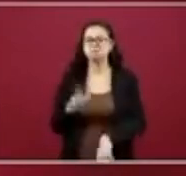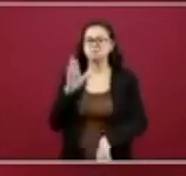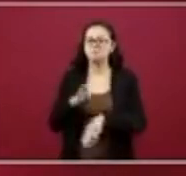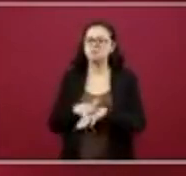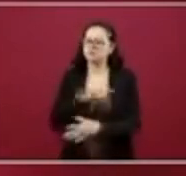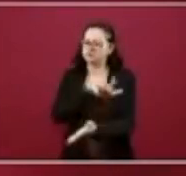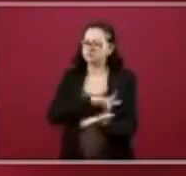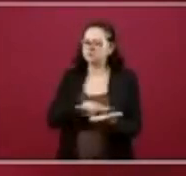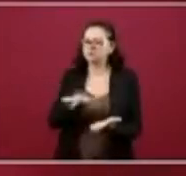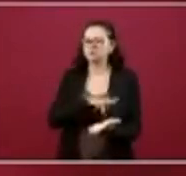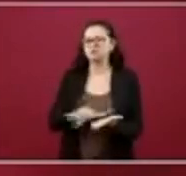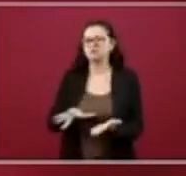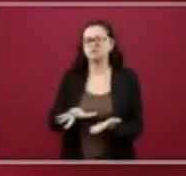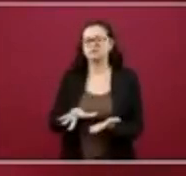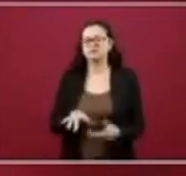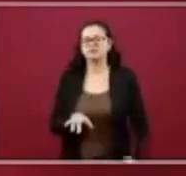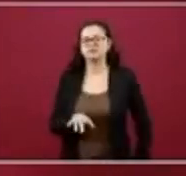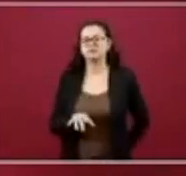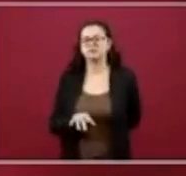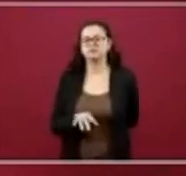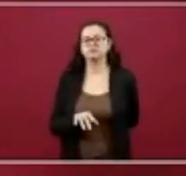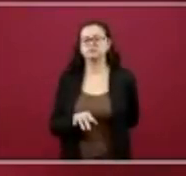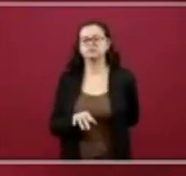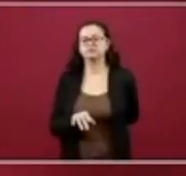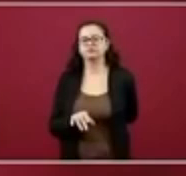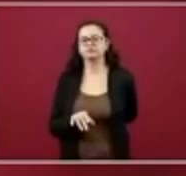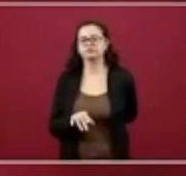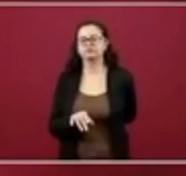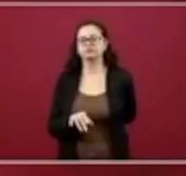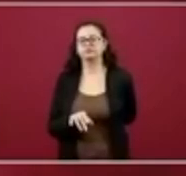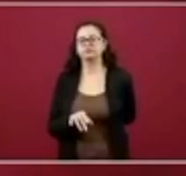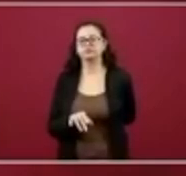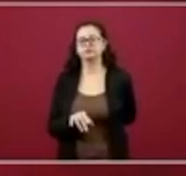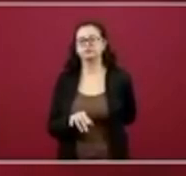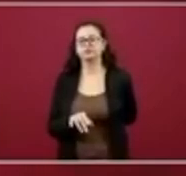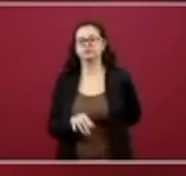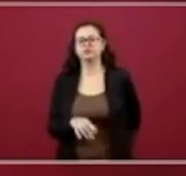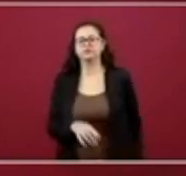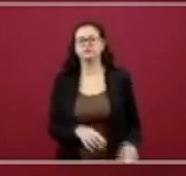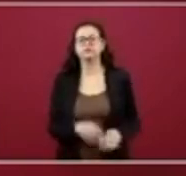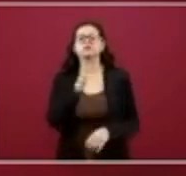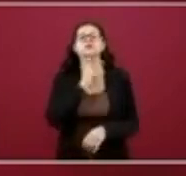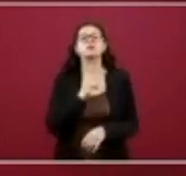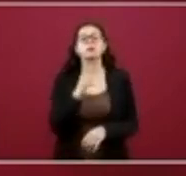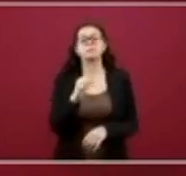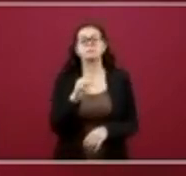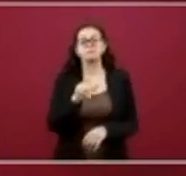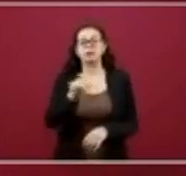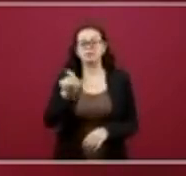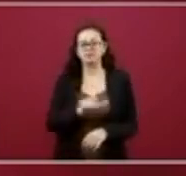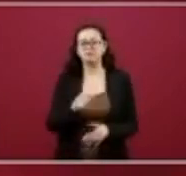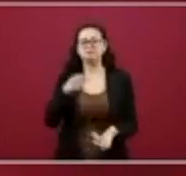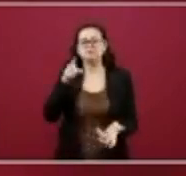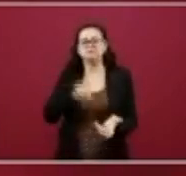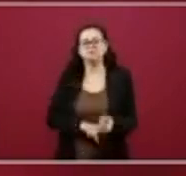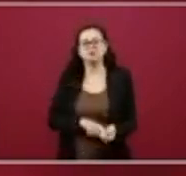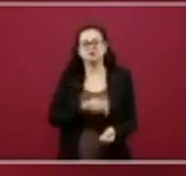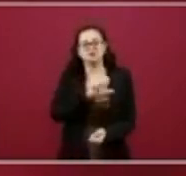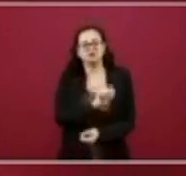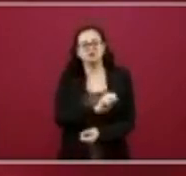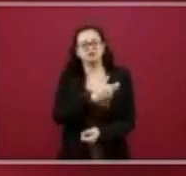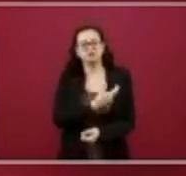Pemex tiene el respaldo de la Secretaría de Hacienda